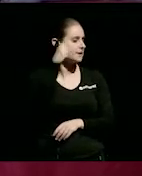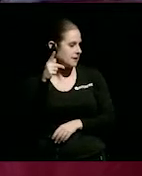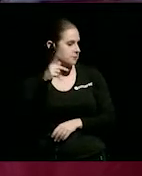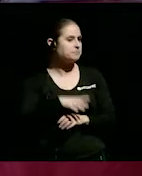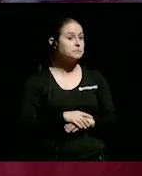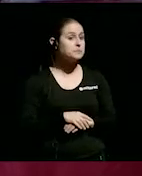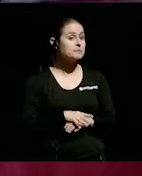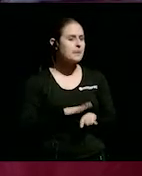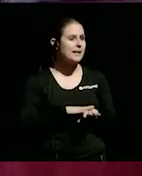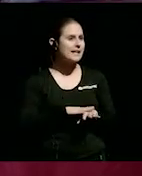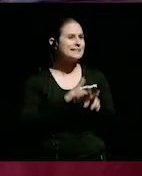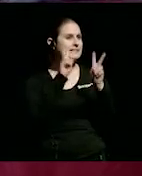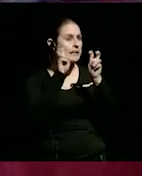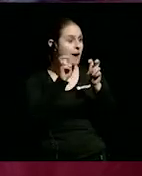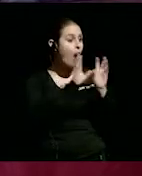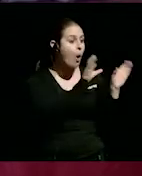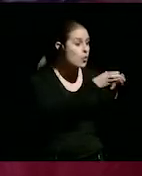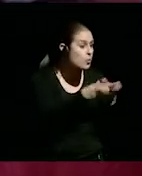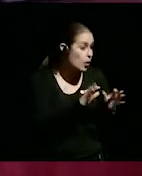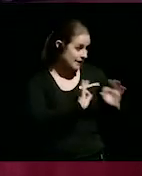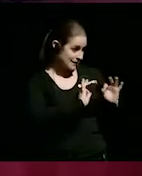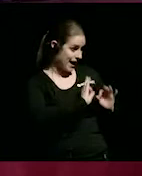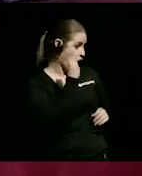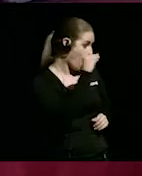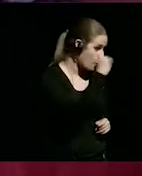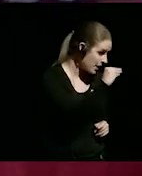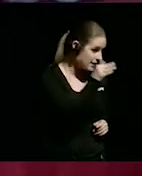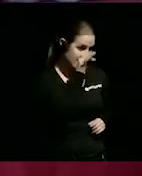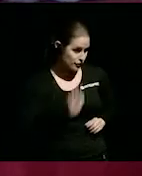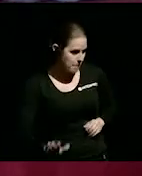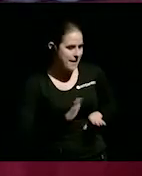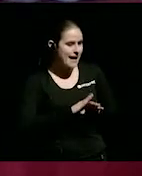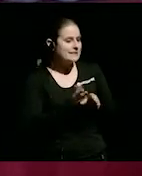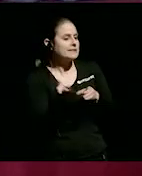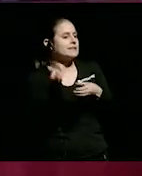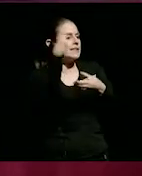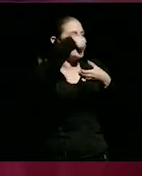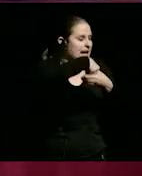integrar a los grupos actorales y teatrales de los jóvenes en las pequeñas ciudades.